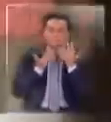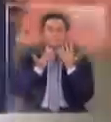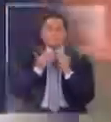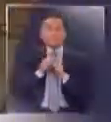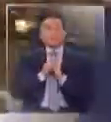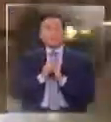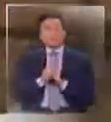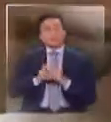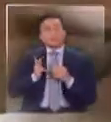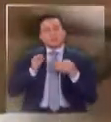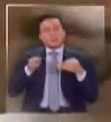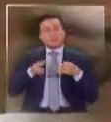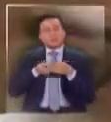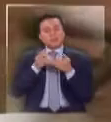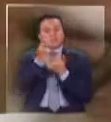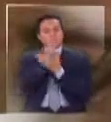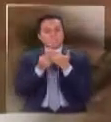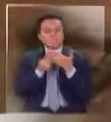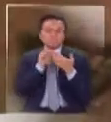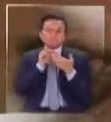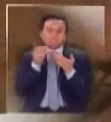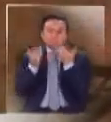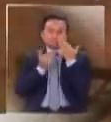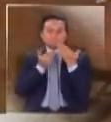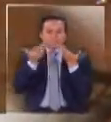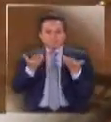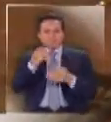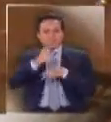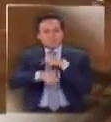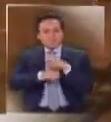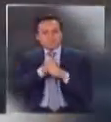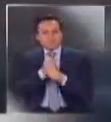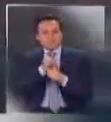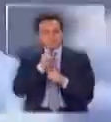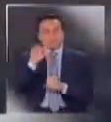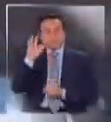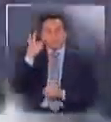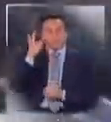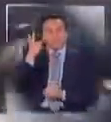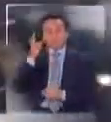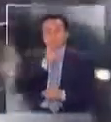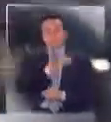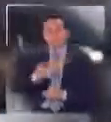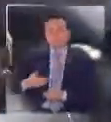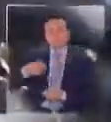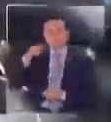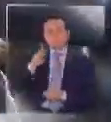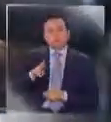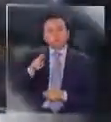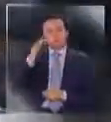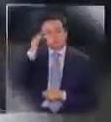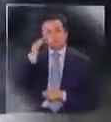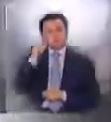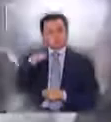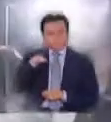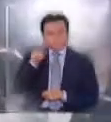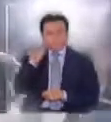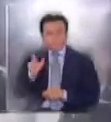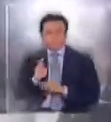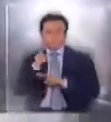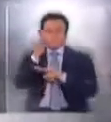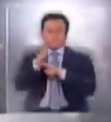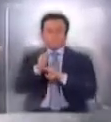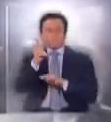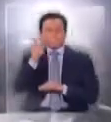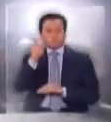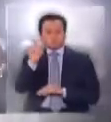la diplomacia artística ya tiene un precedente duran 20 años en febrero el presidente surcoreano muniaín asistió junto a